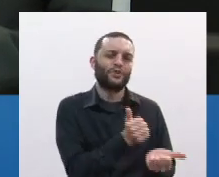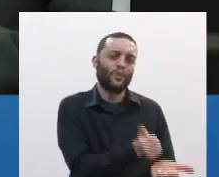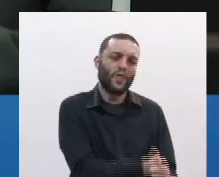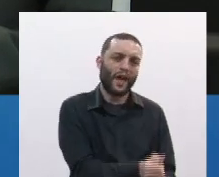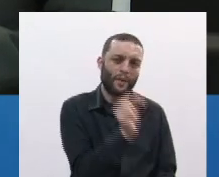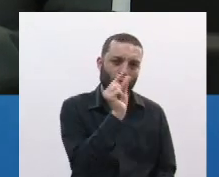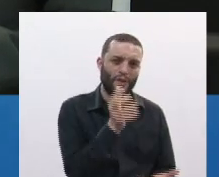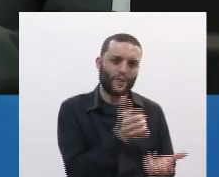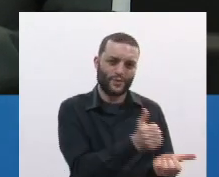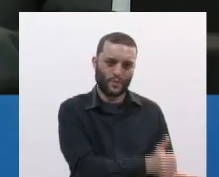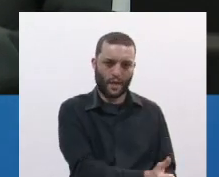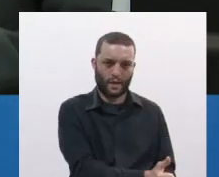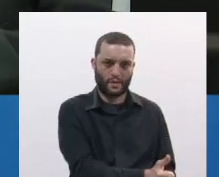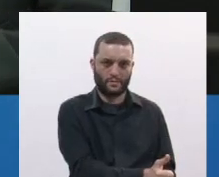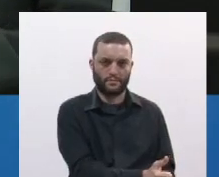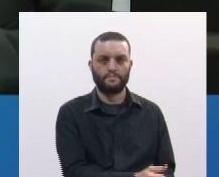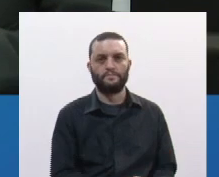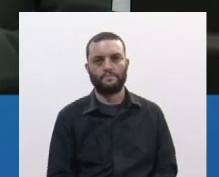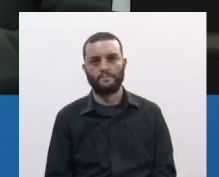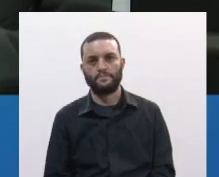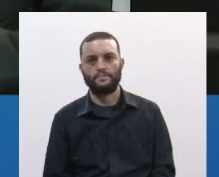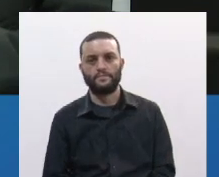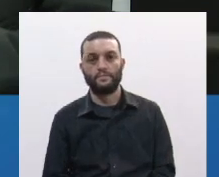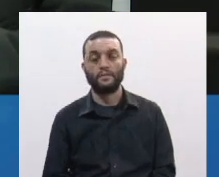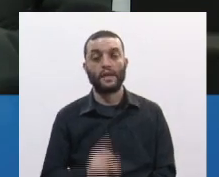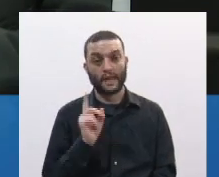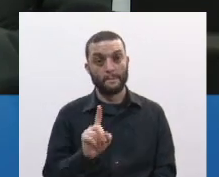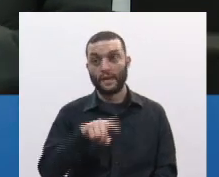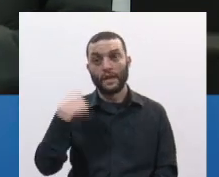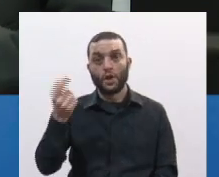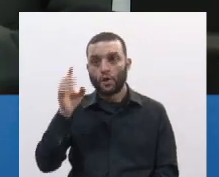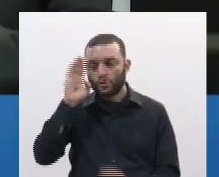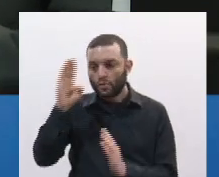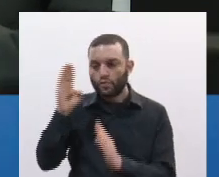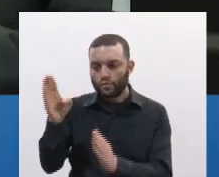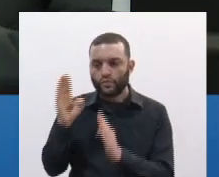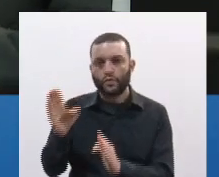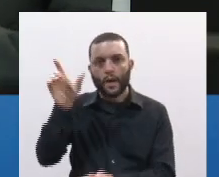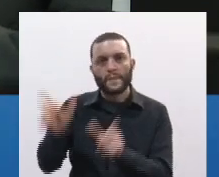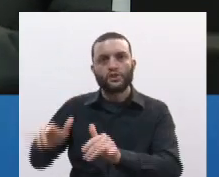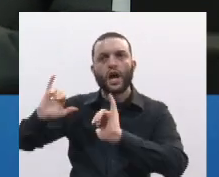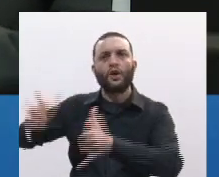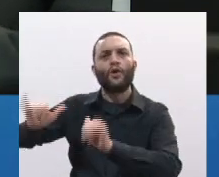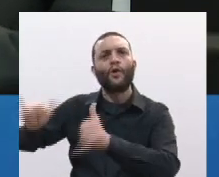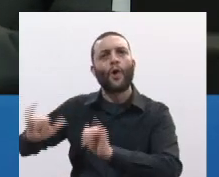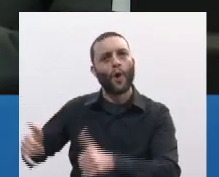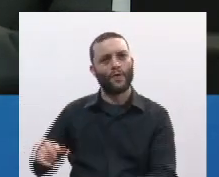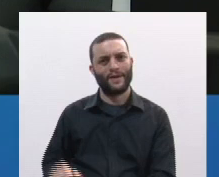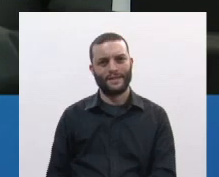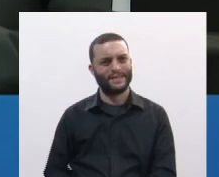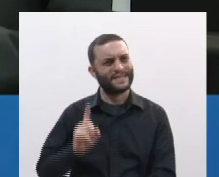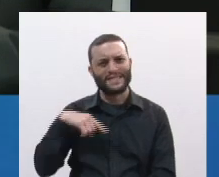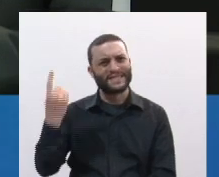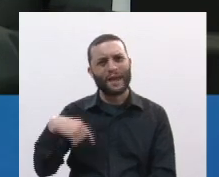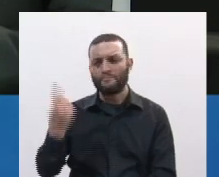jóvenes. Era permanente. Yo recuerdo los actos, íbamos a los actos y se emocionaba. Y lo primero que veía a ver si